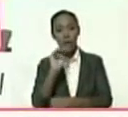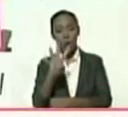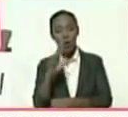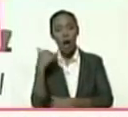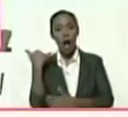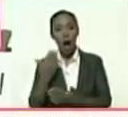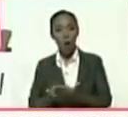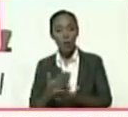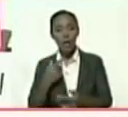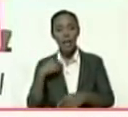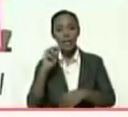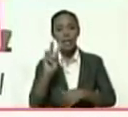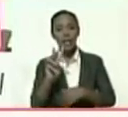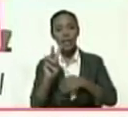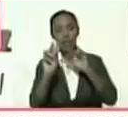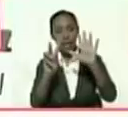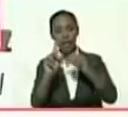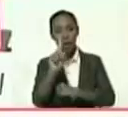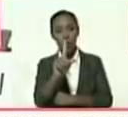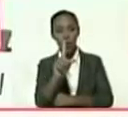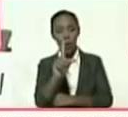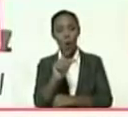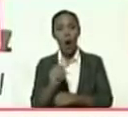del PIB en